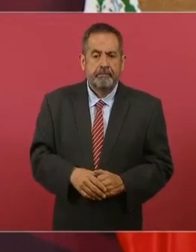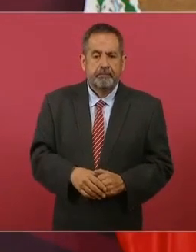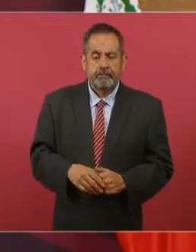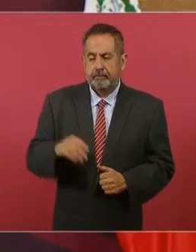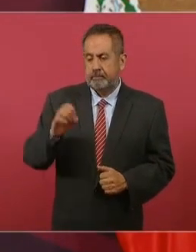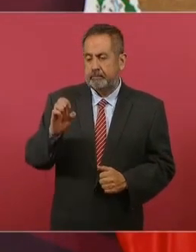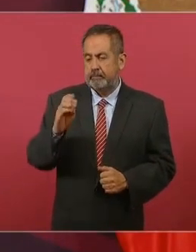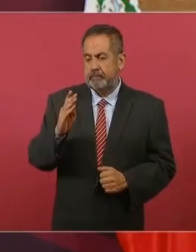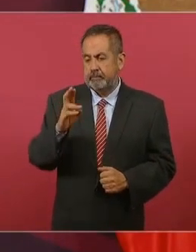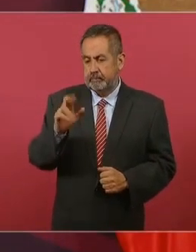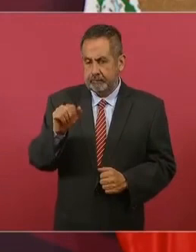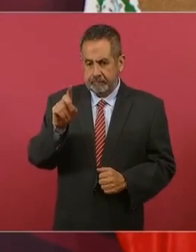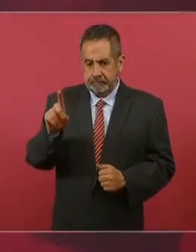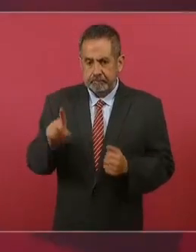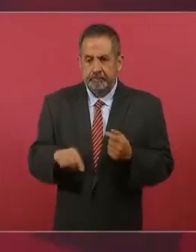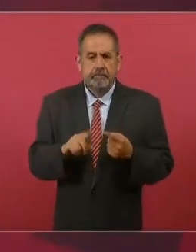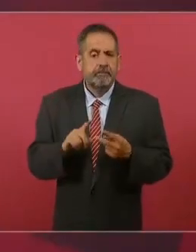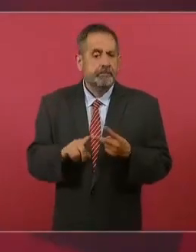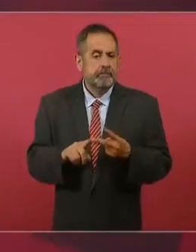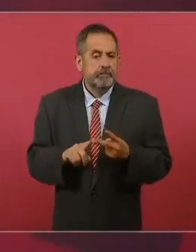Marcelo Ebrard